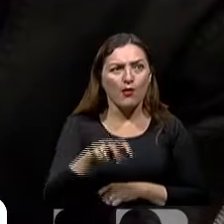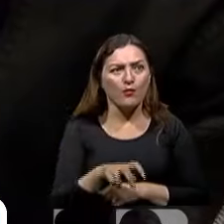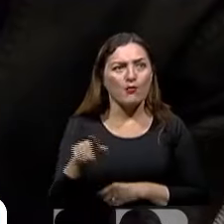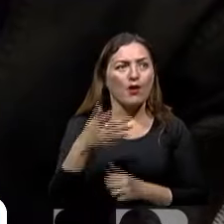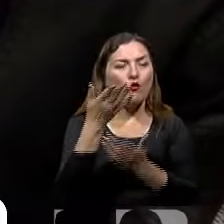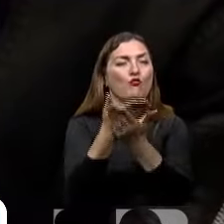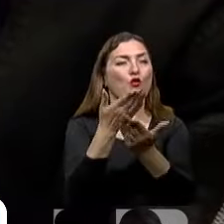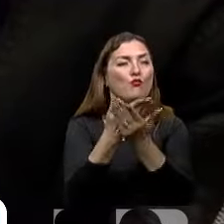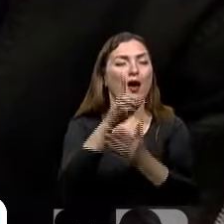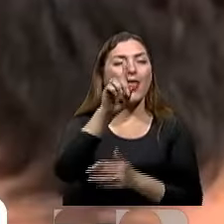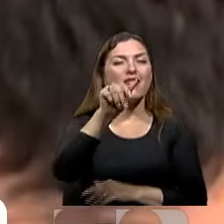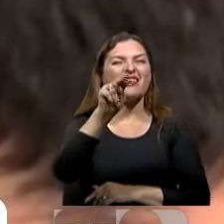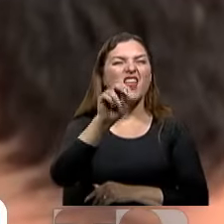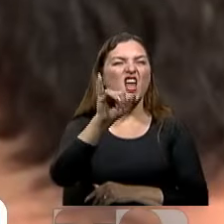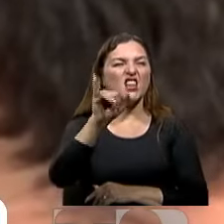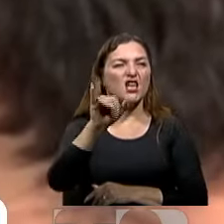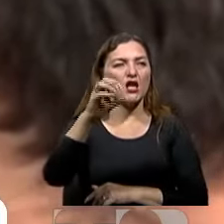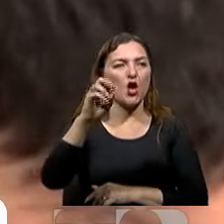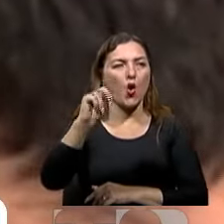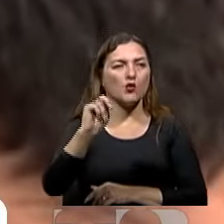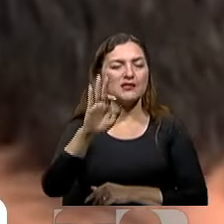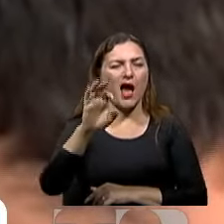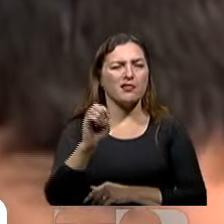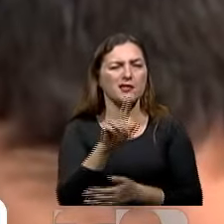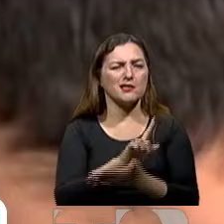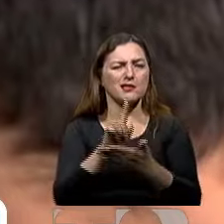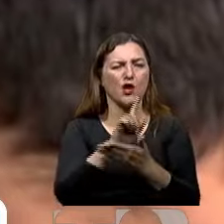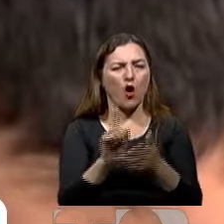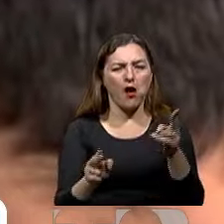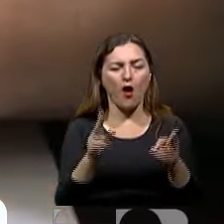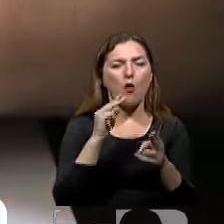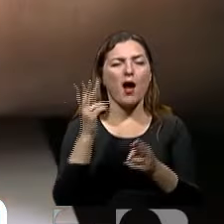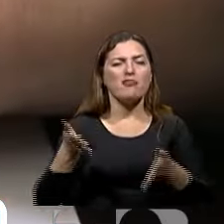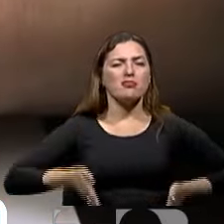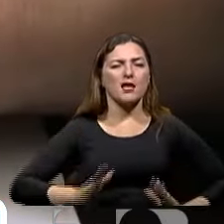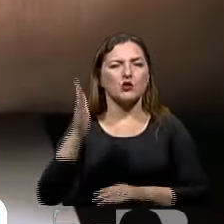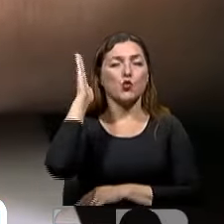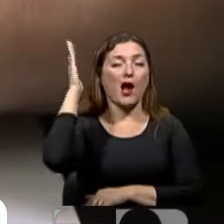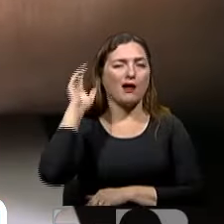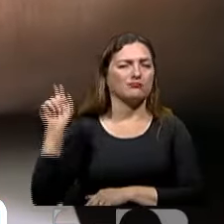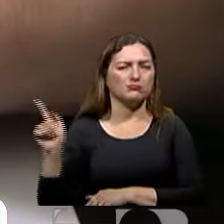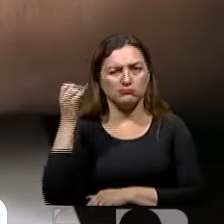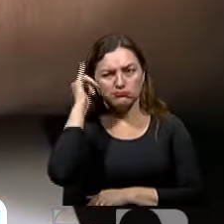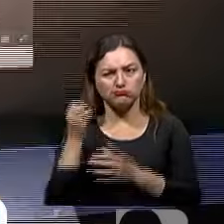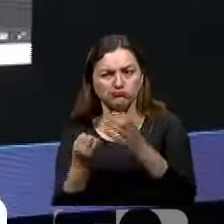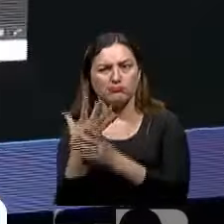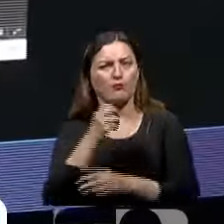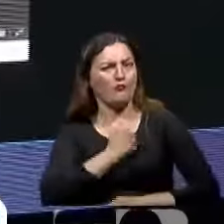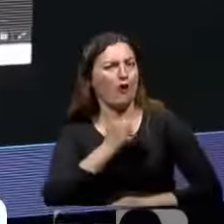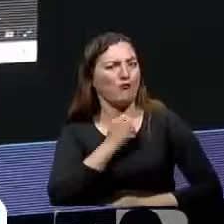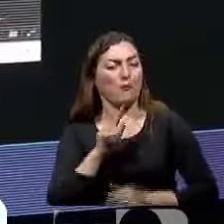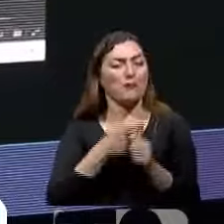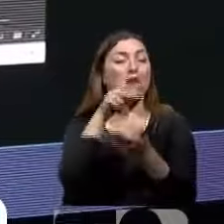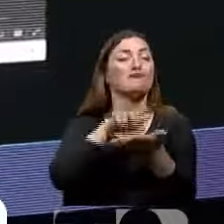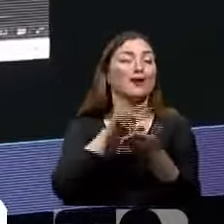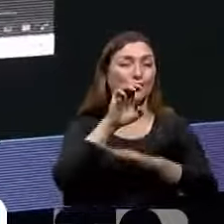puesta en escena de Dani Oñate, un diseñador multimedia oriundo de la ciudad de Tulcán, que logra crear este emocionante demo por